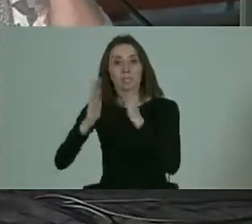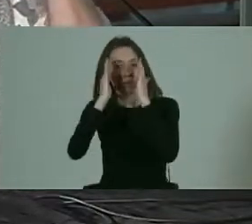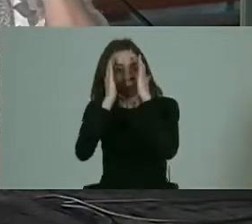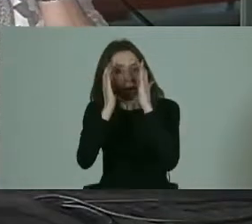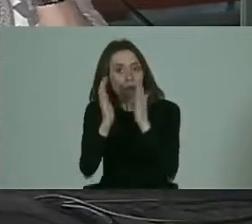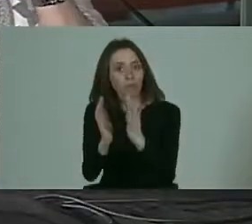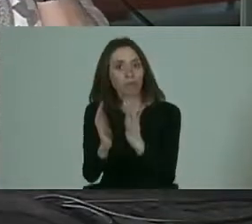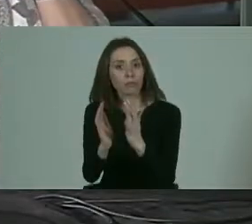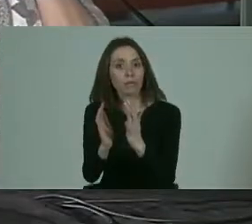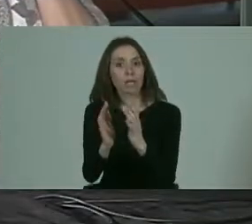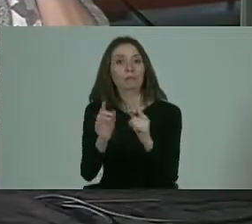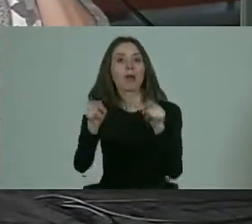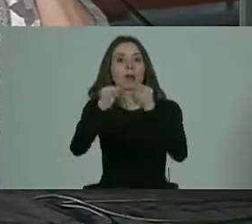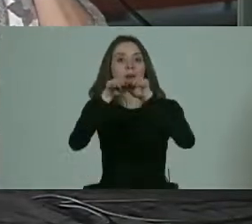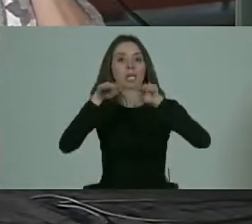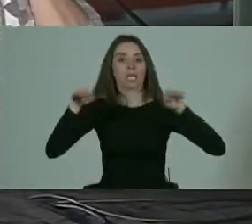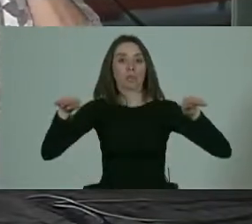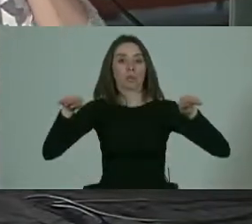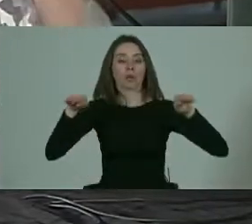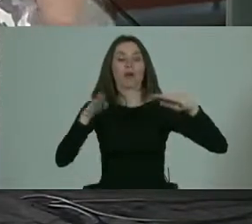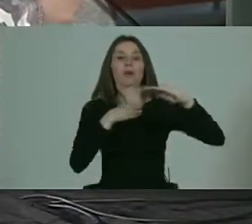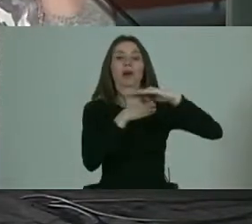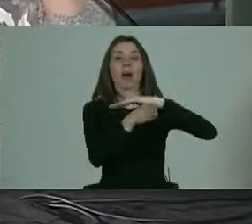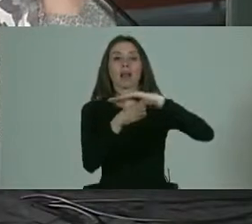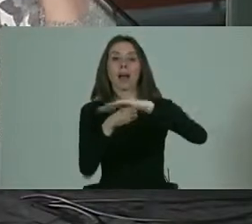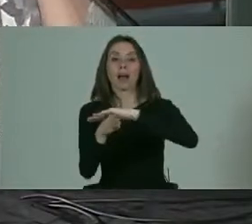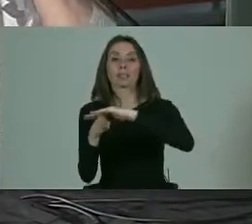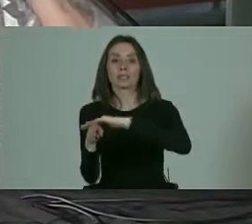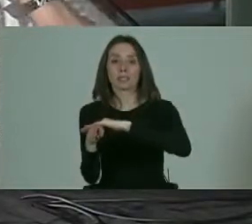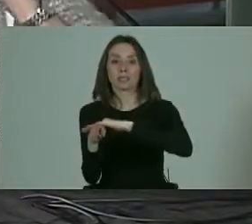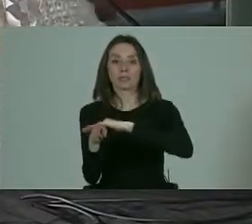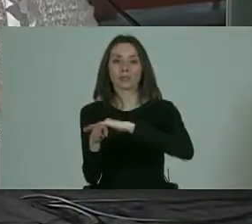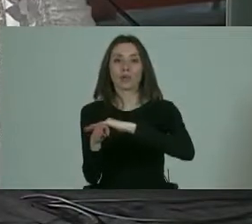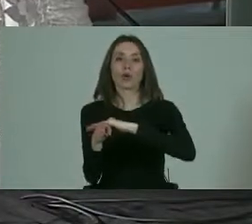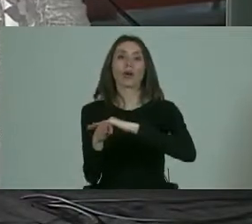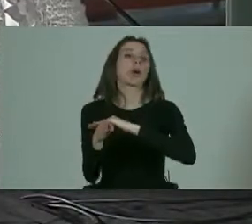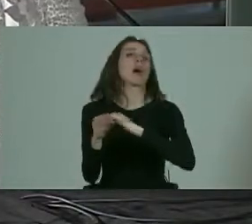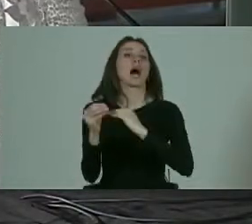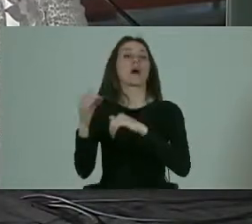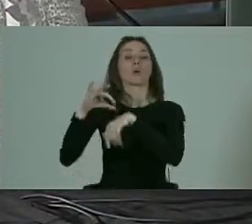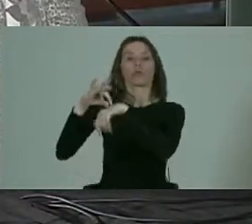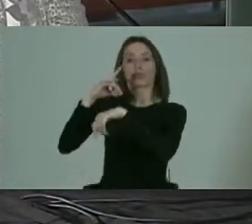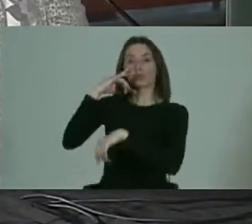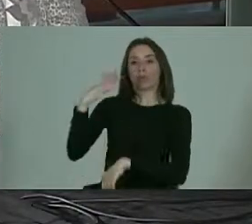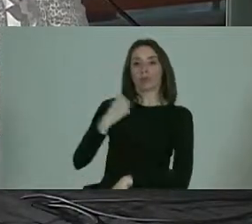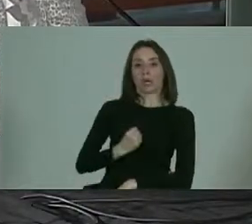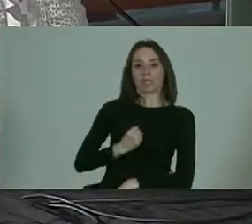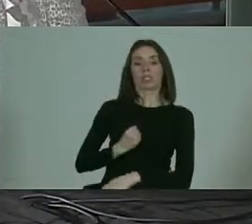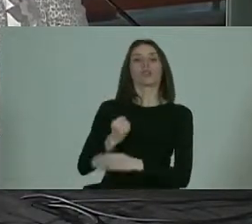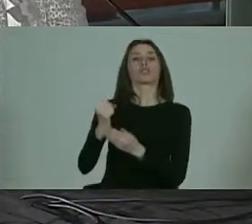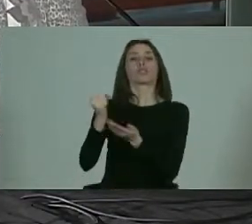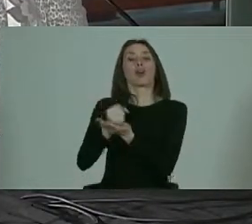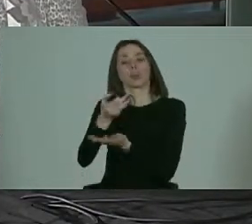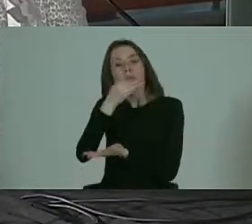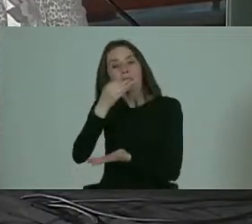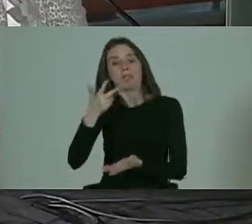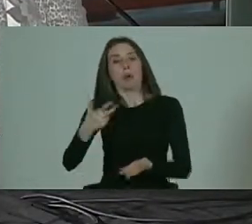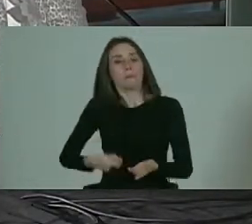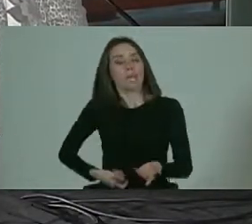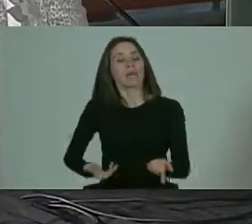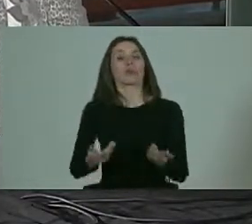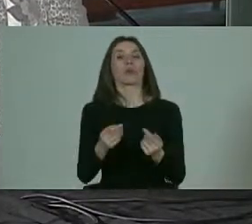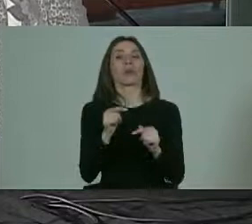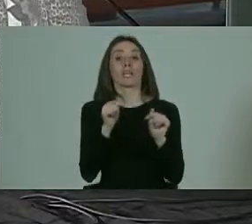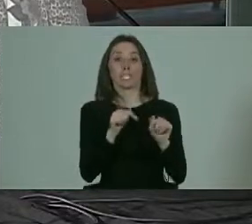generar equidad en los acceso a los procedimientos diagnóstico y terapéutico yo creo que eso es una